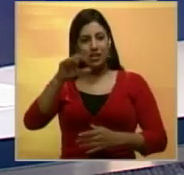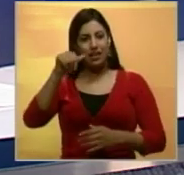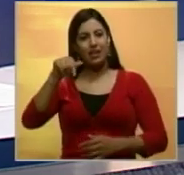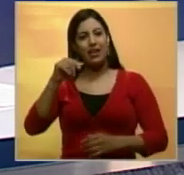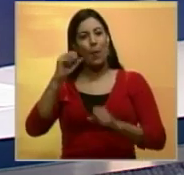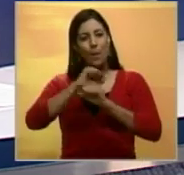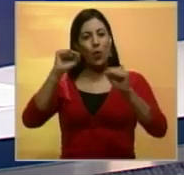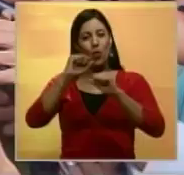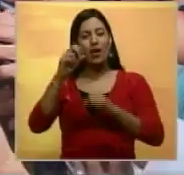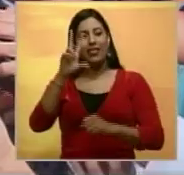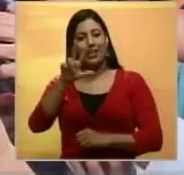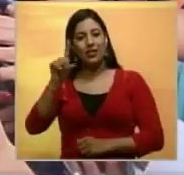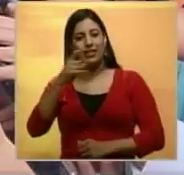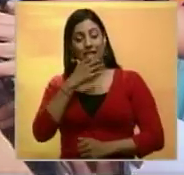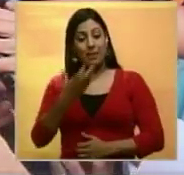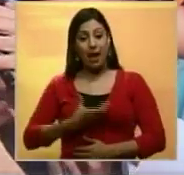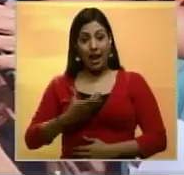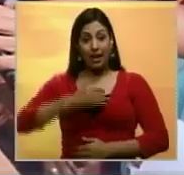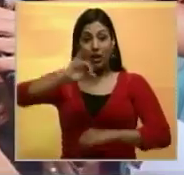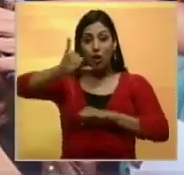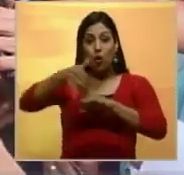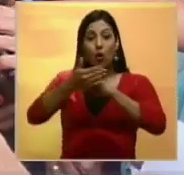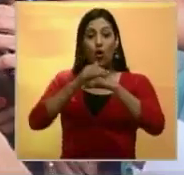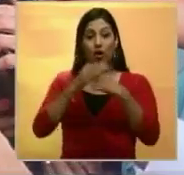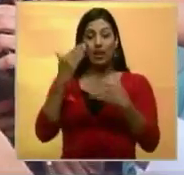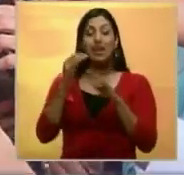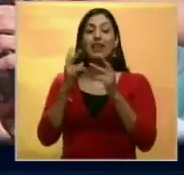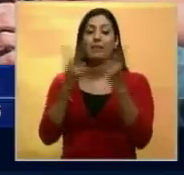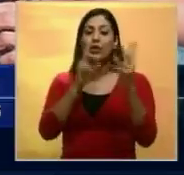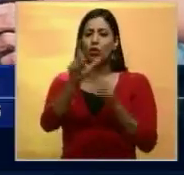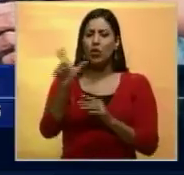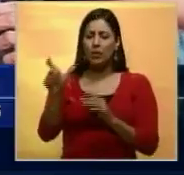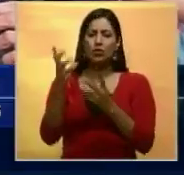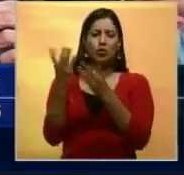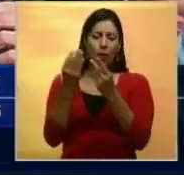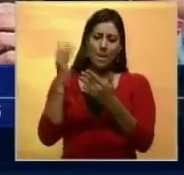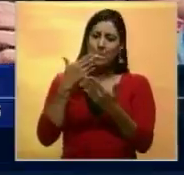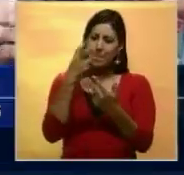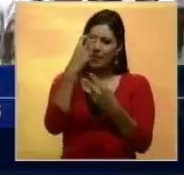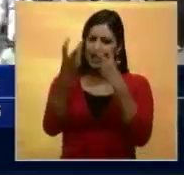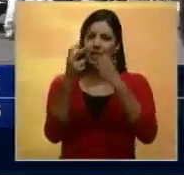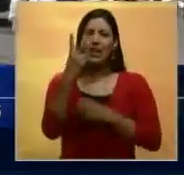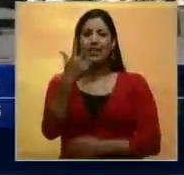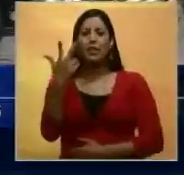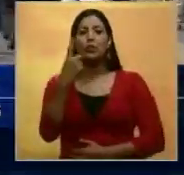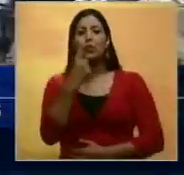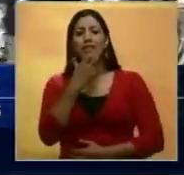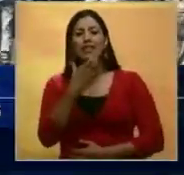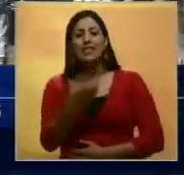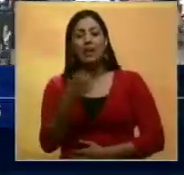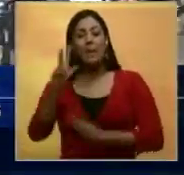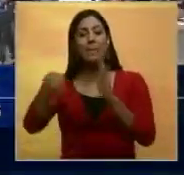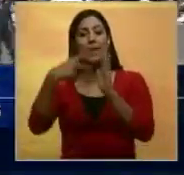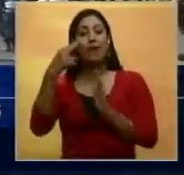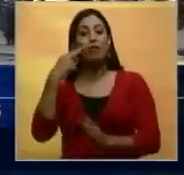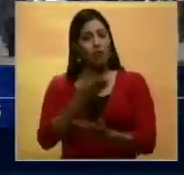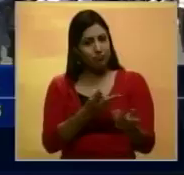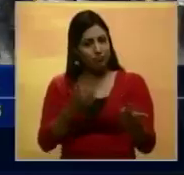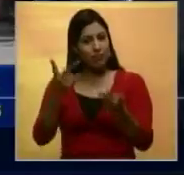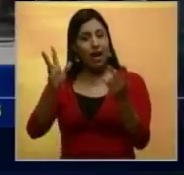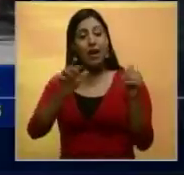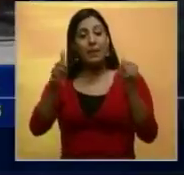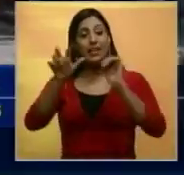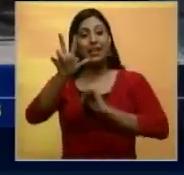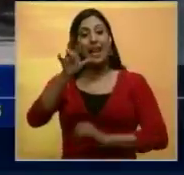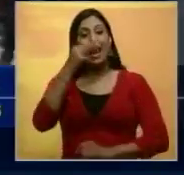del cañonazo. El alcalde de Caracas, Jorge Rodríguez, invitó a todos los ciudadanos a que visiten el próximo 31 de diciembre la Plaza Bolívar a partir